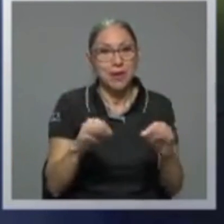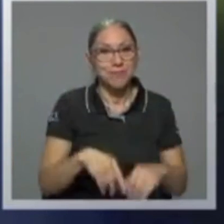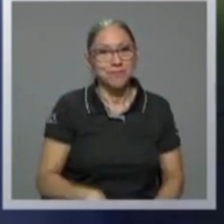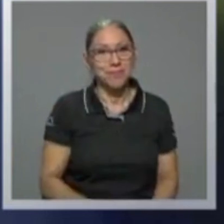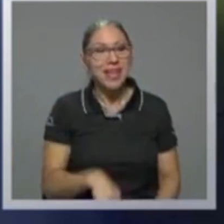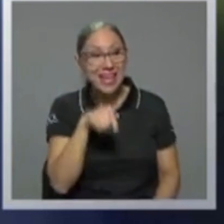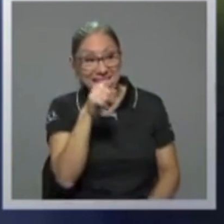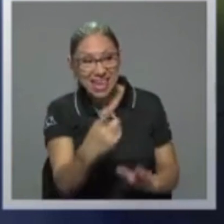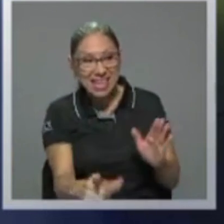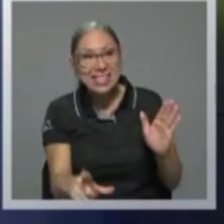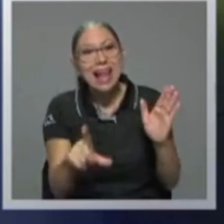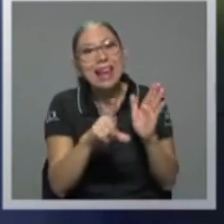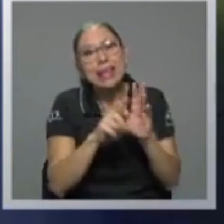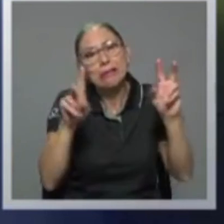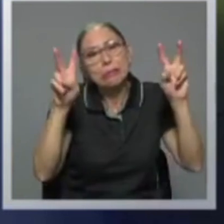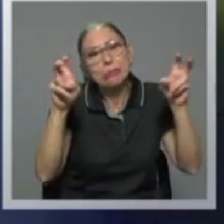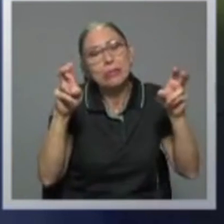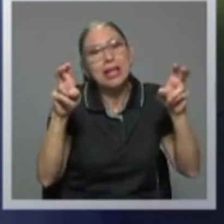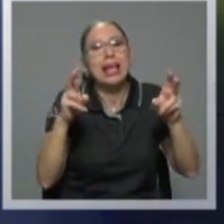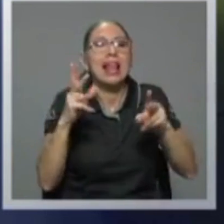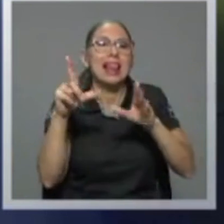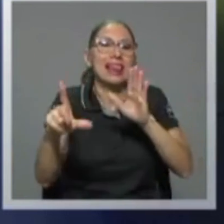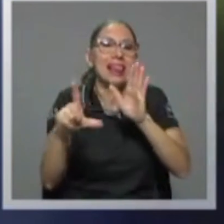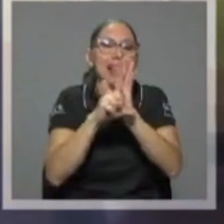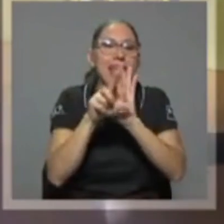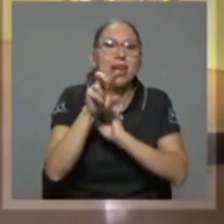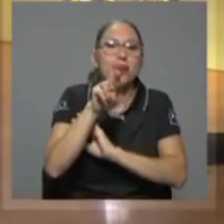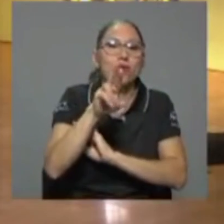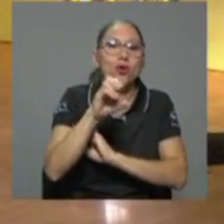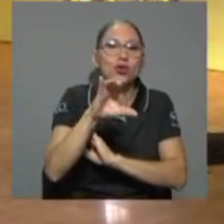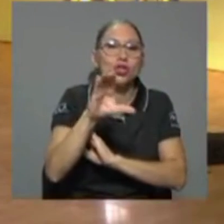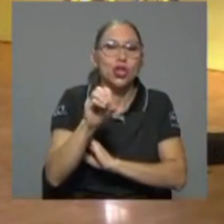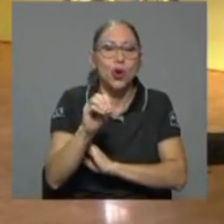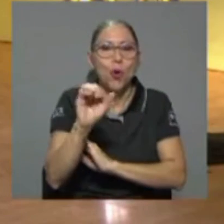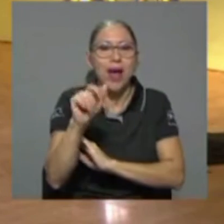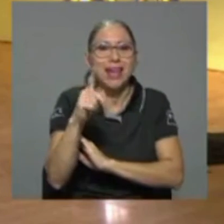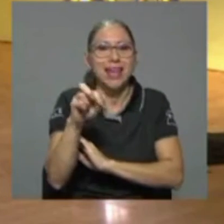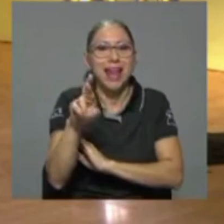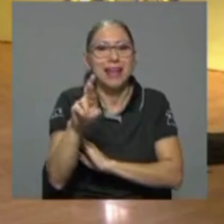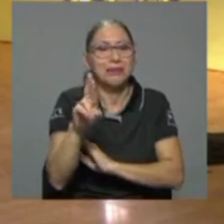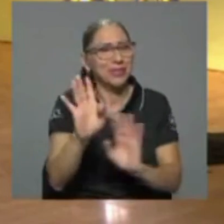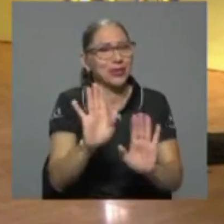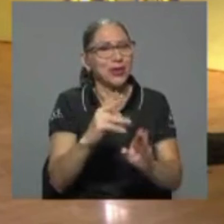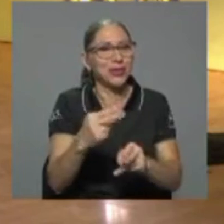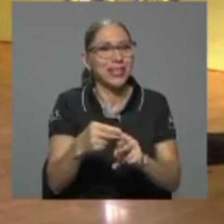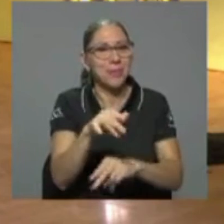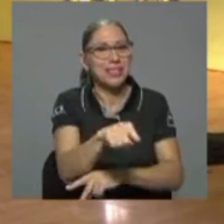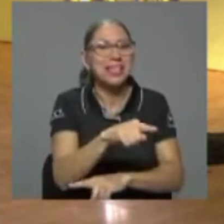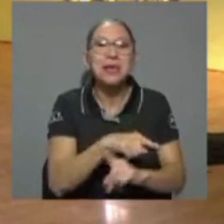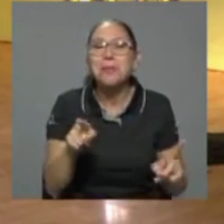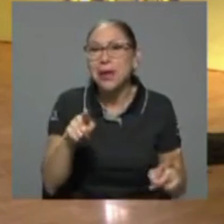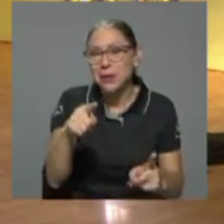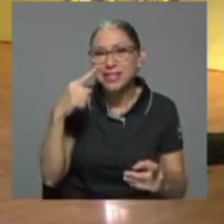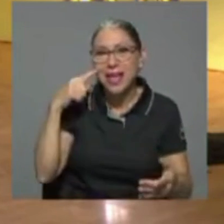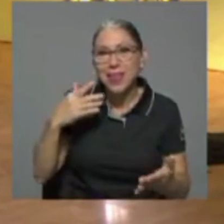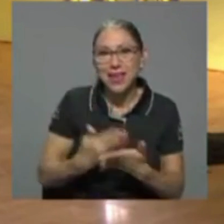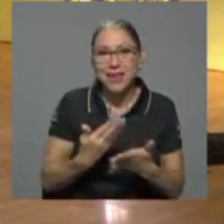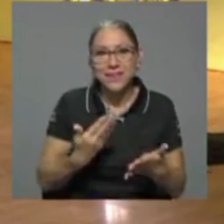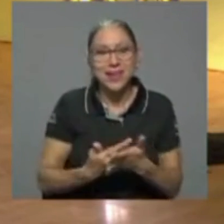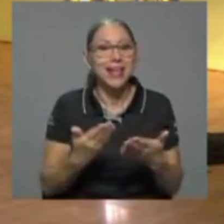alguna manera se podría llamar la ley Rocío Aguilar, no se llama así, pero precisamente refleja,